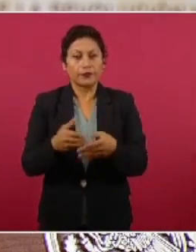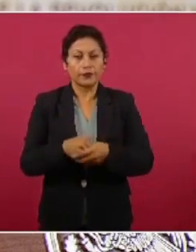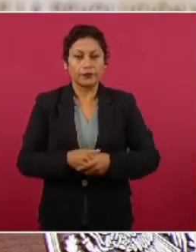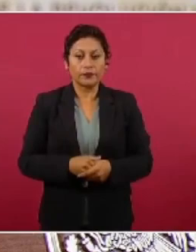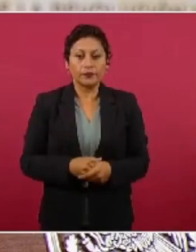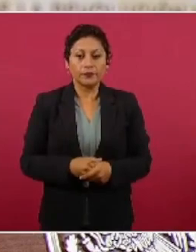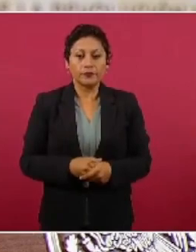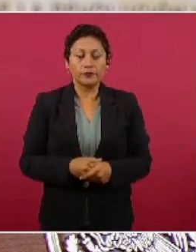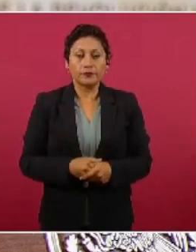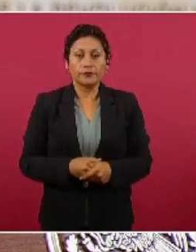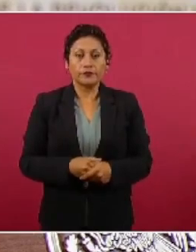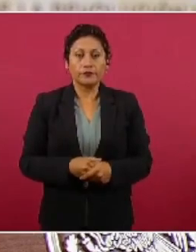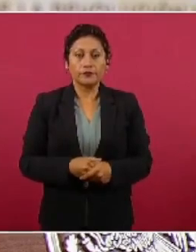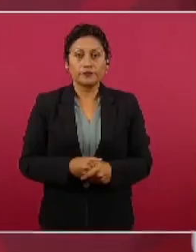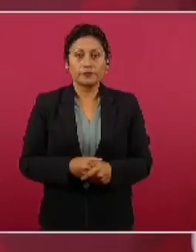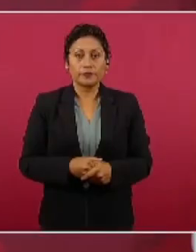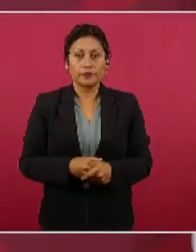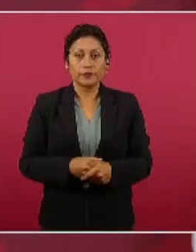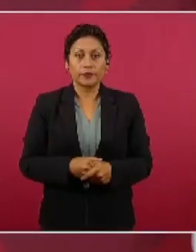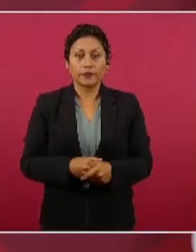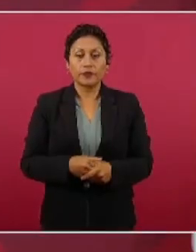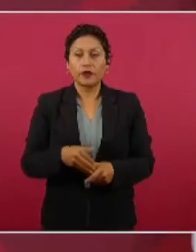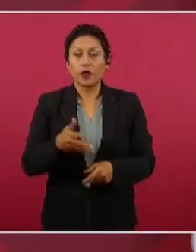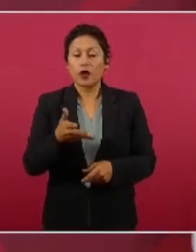orden de